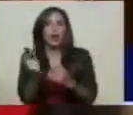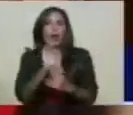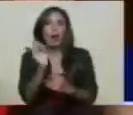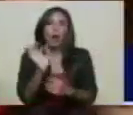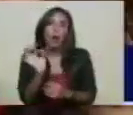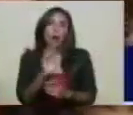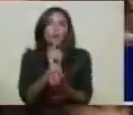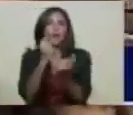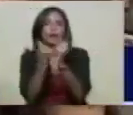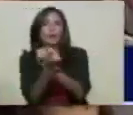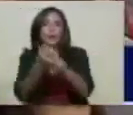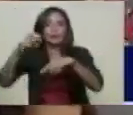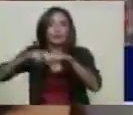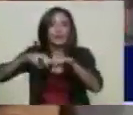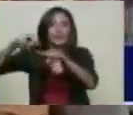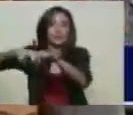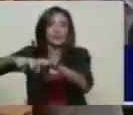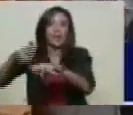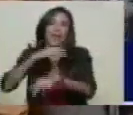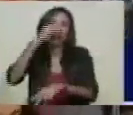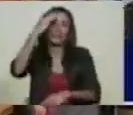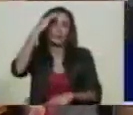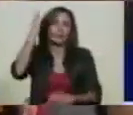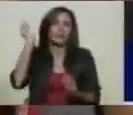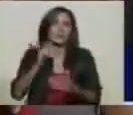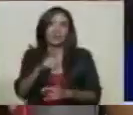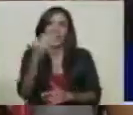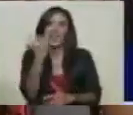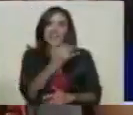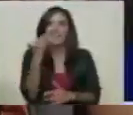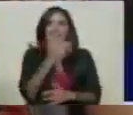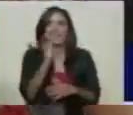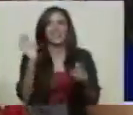que se cambió de silla. Ella se ríe, mira.